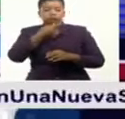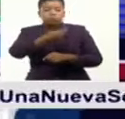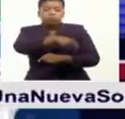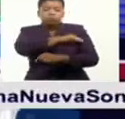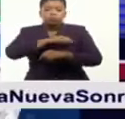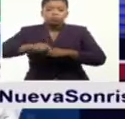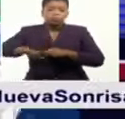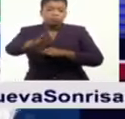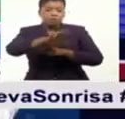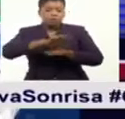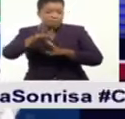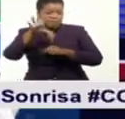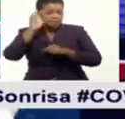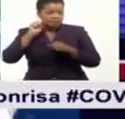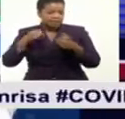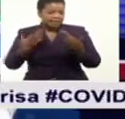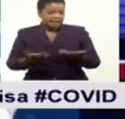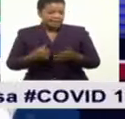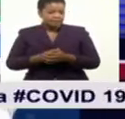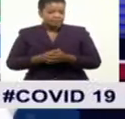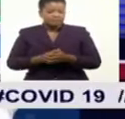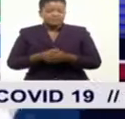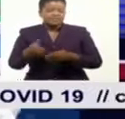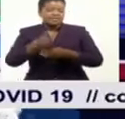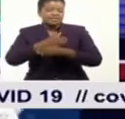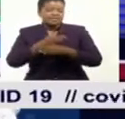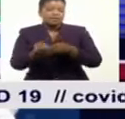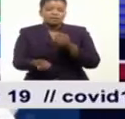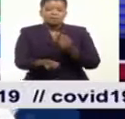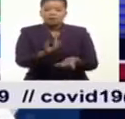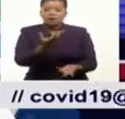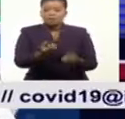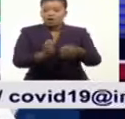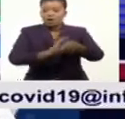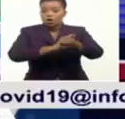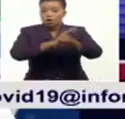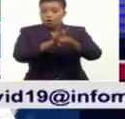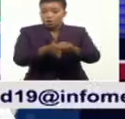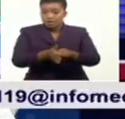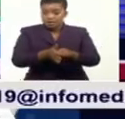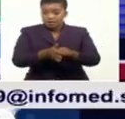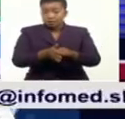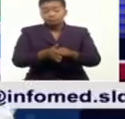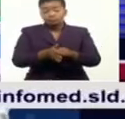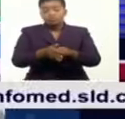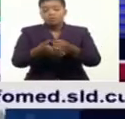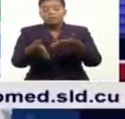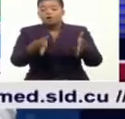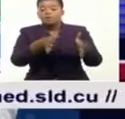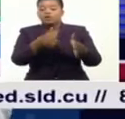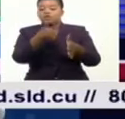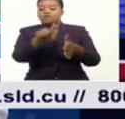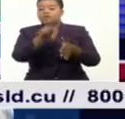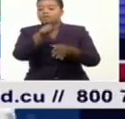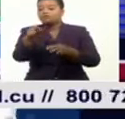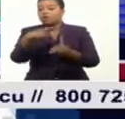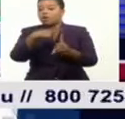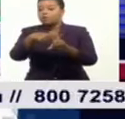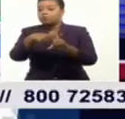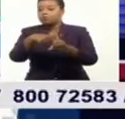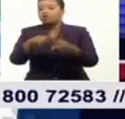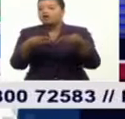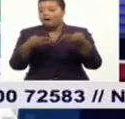porque oyen que se abre, se cierra, se abre cuando ya sobrepasa el número de 10 casos relacionados a la